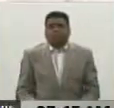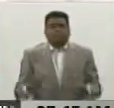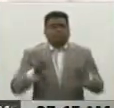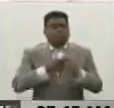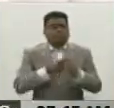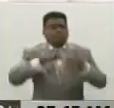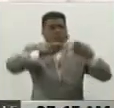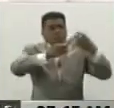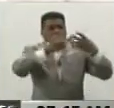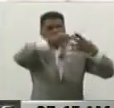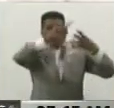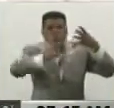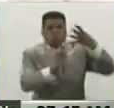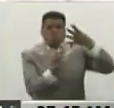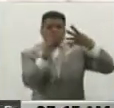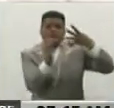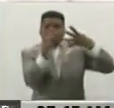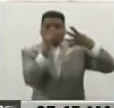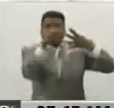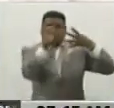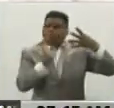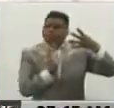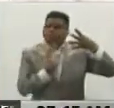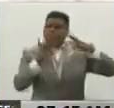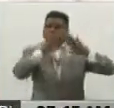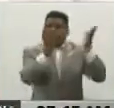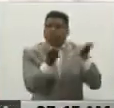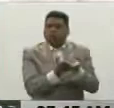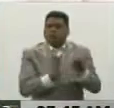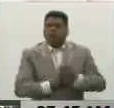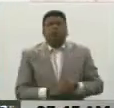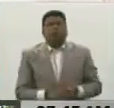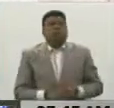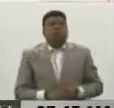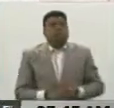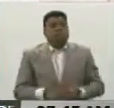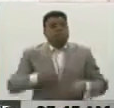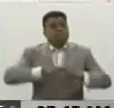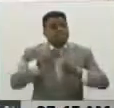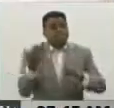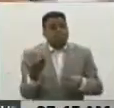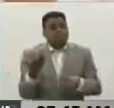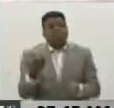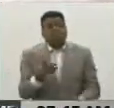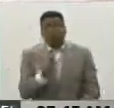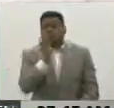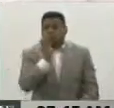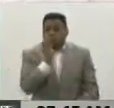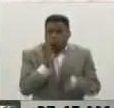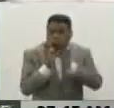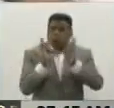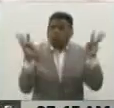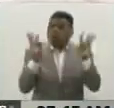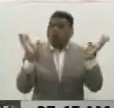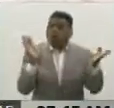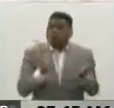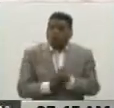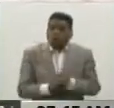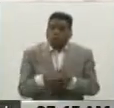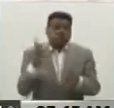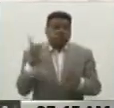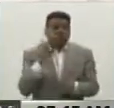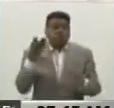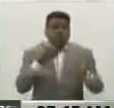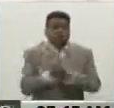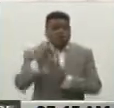lugares, cuatro o cinco lugares del mundo, además. O sea, porque es un tema, es un fenómeno que definitivamente solo puede ocurrir en revolución.